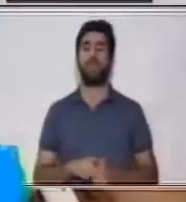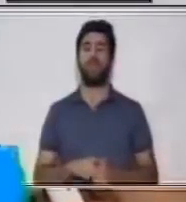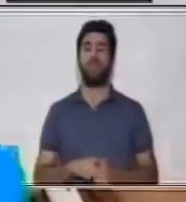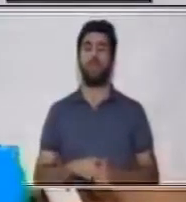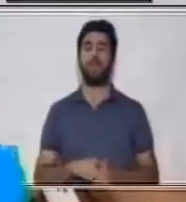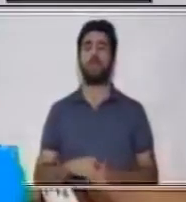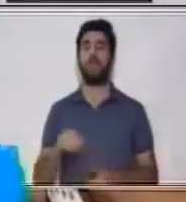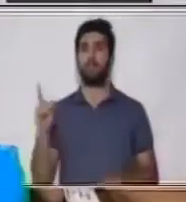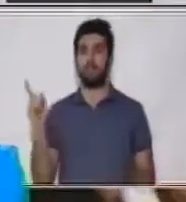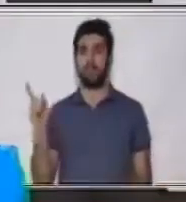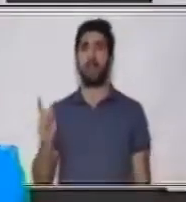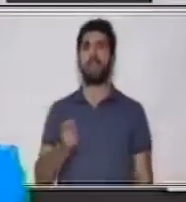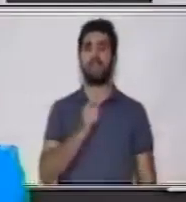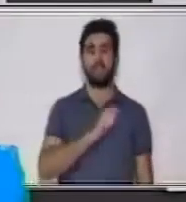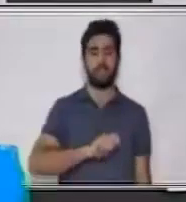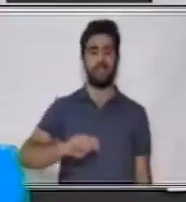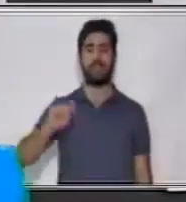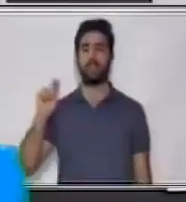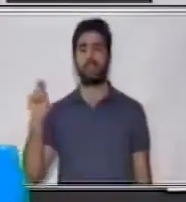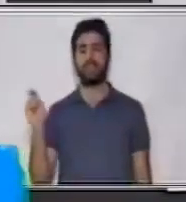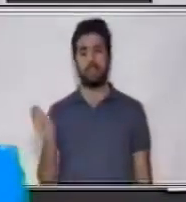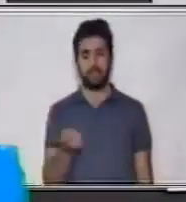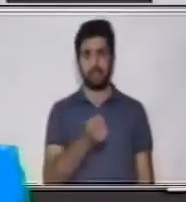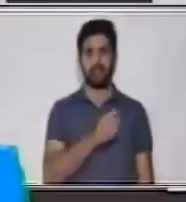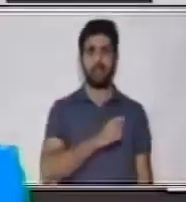y tenis.